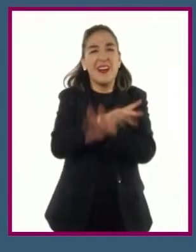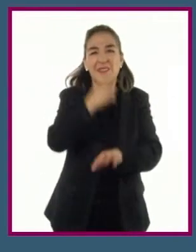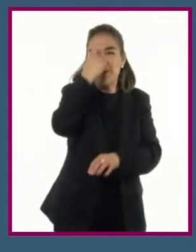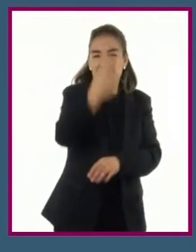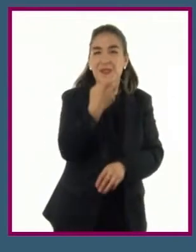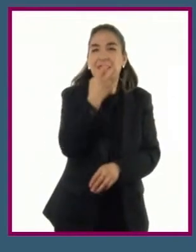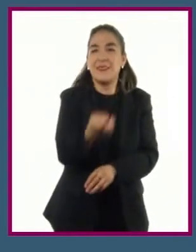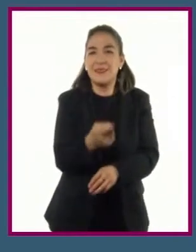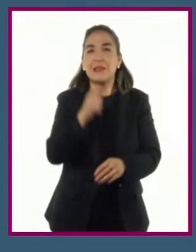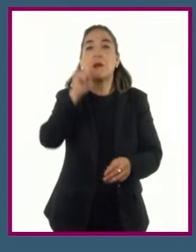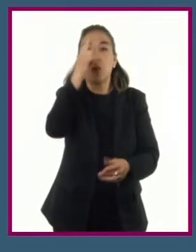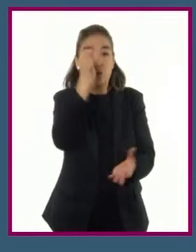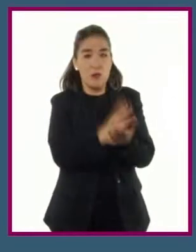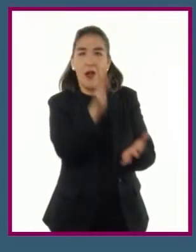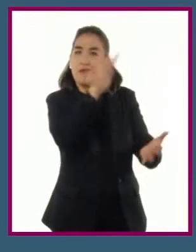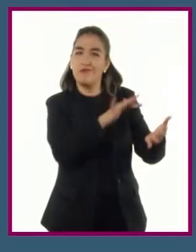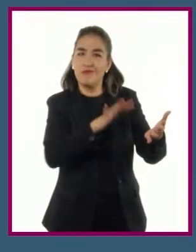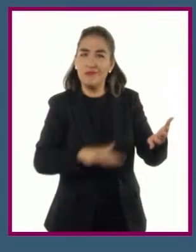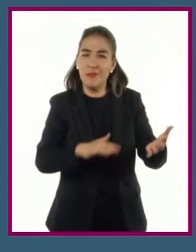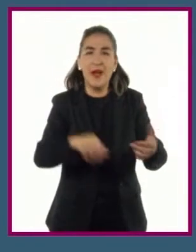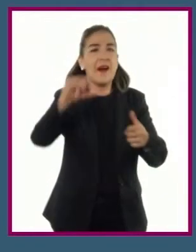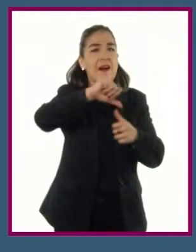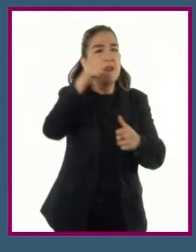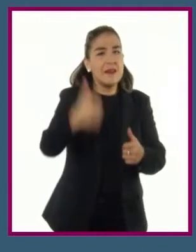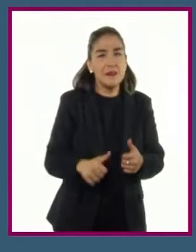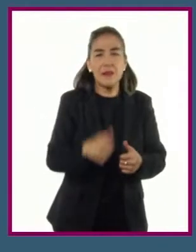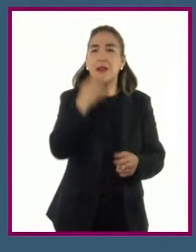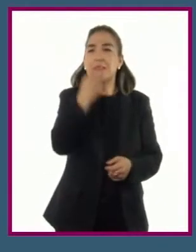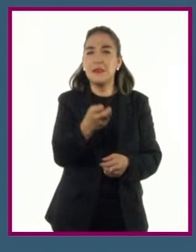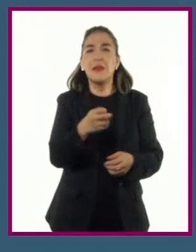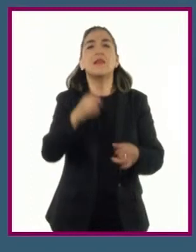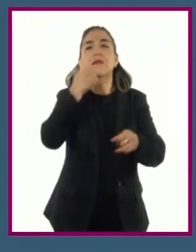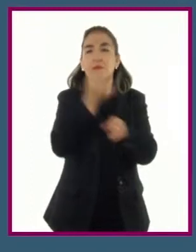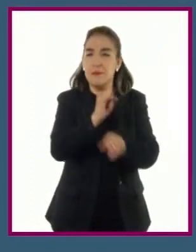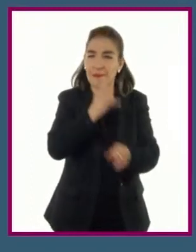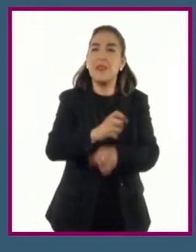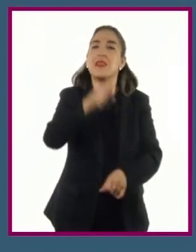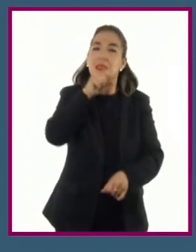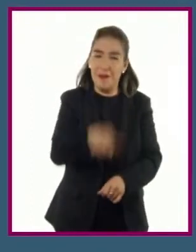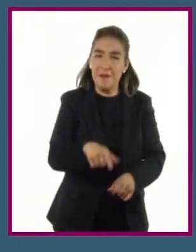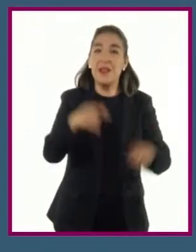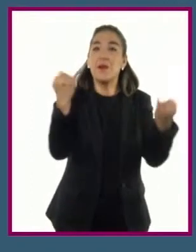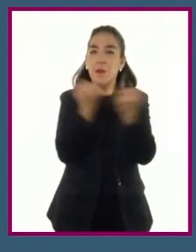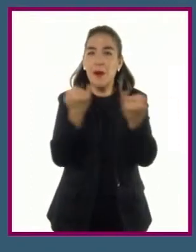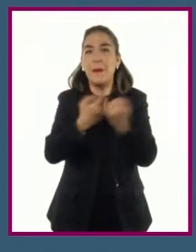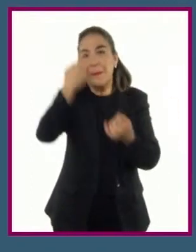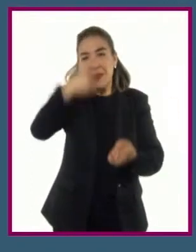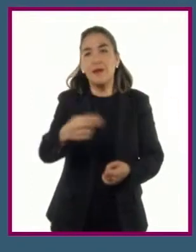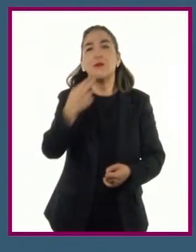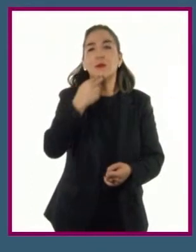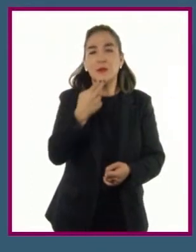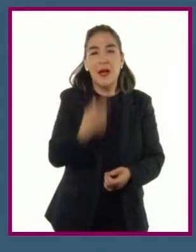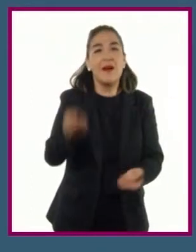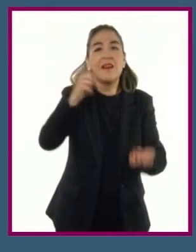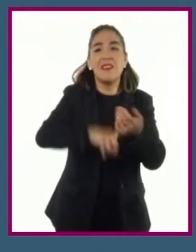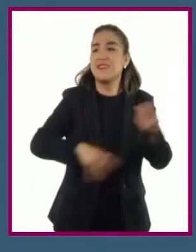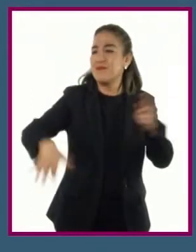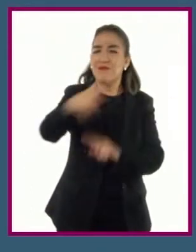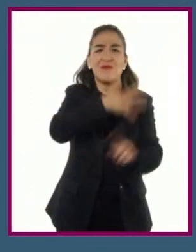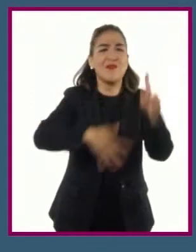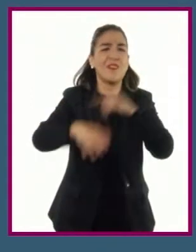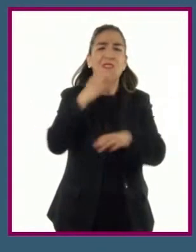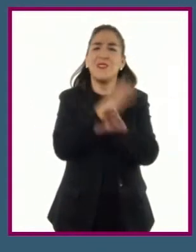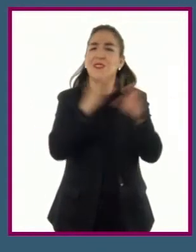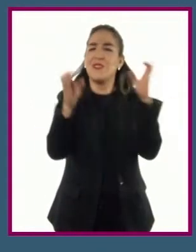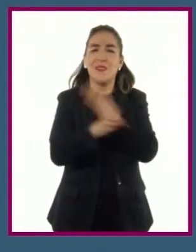limitaba a la literatura, la escritura y la escultura, sino que se llevó a tal grado de utilizarlo en casi cualquier